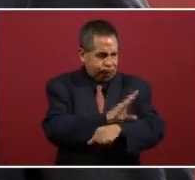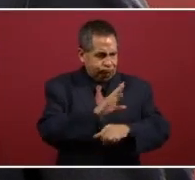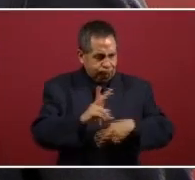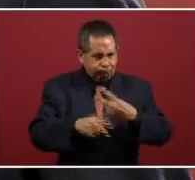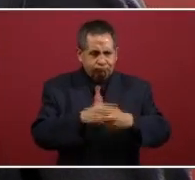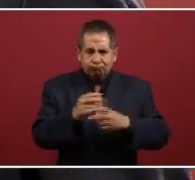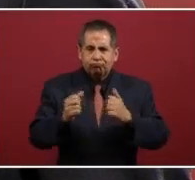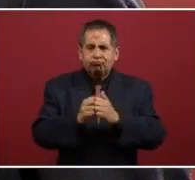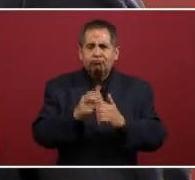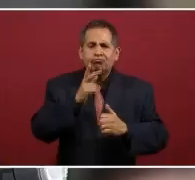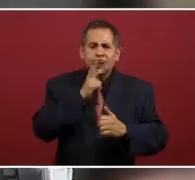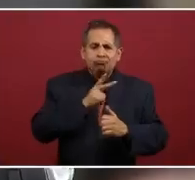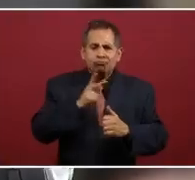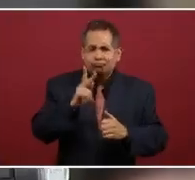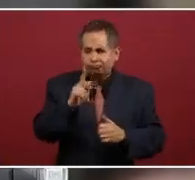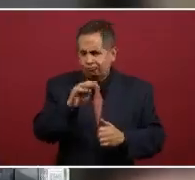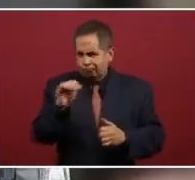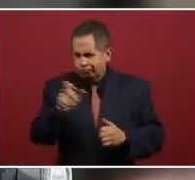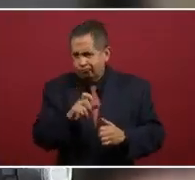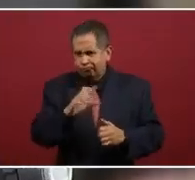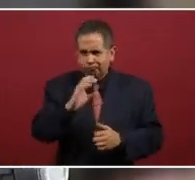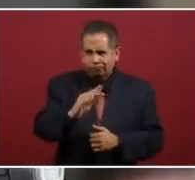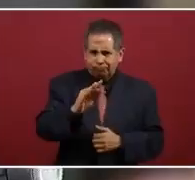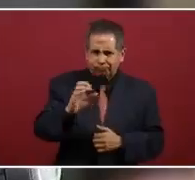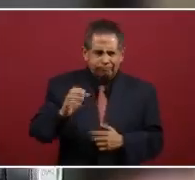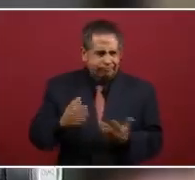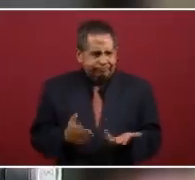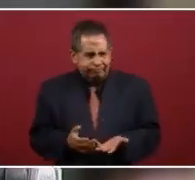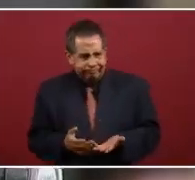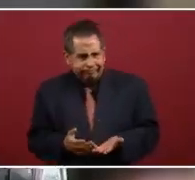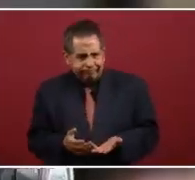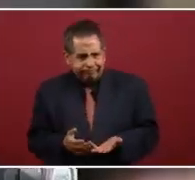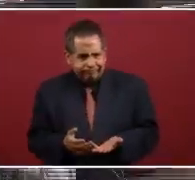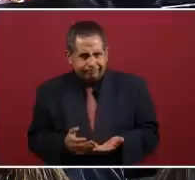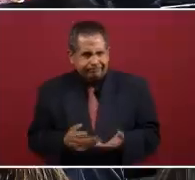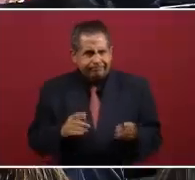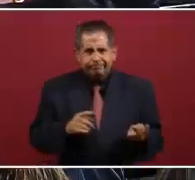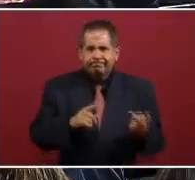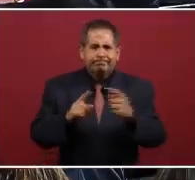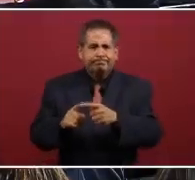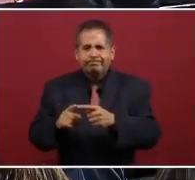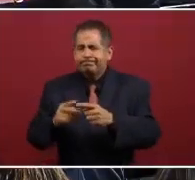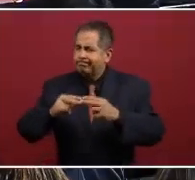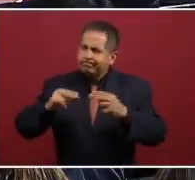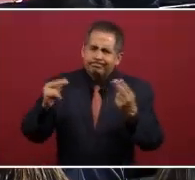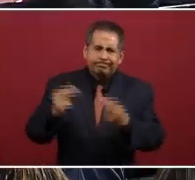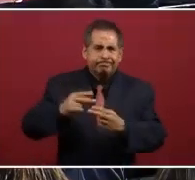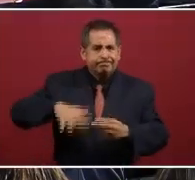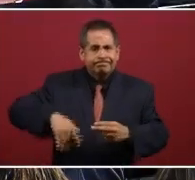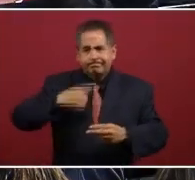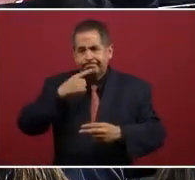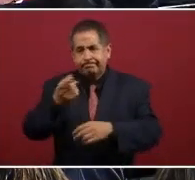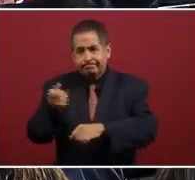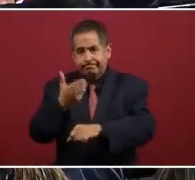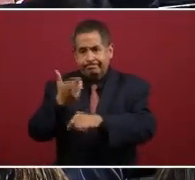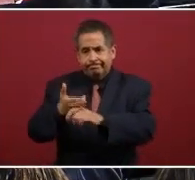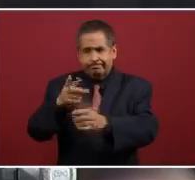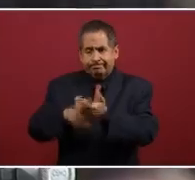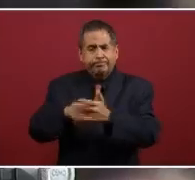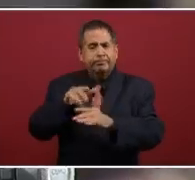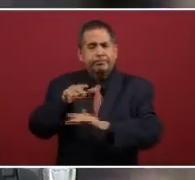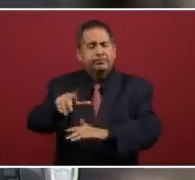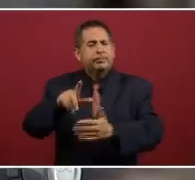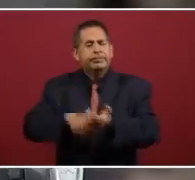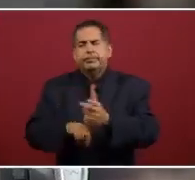con los planes de Pemex y la CFE, y esta urgencia que indicó el secretario